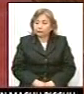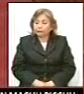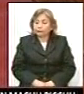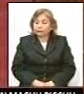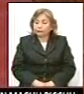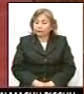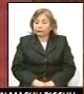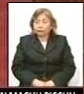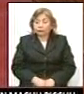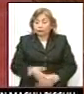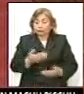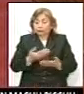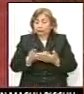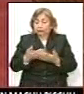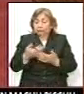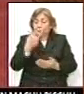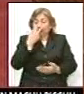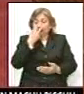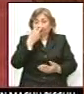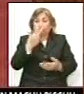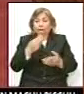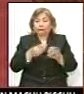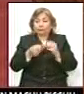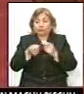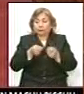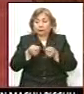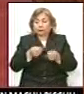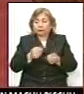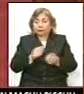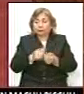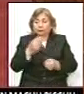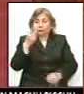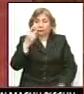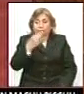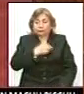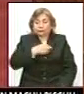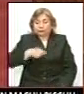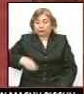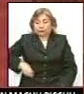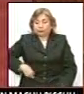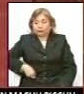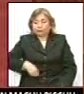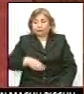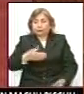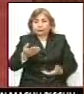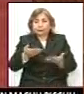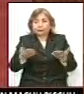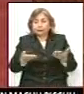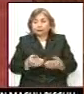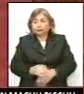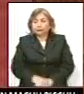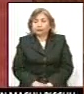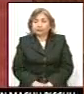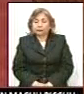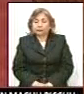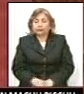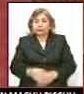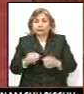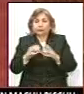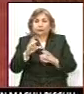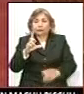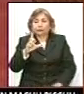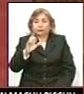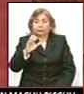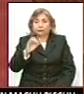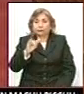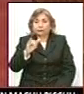Como podemos ver, está en la mesa de conducción la primera vicepresidenta del Parlamento Nacional, la congresista Leila